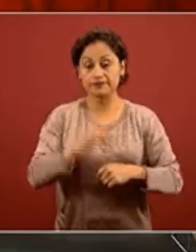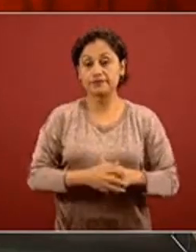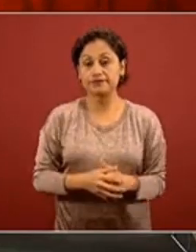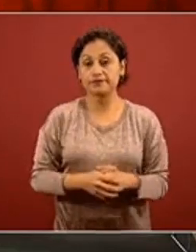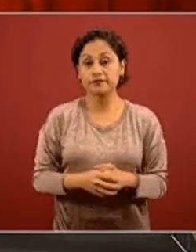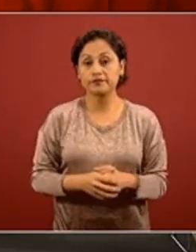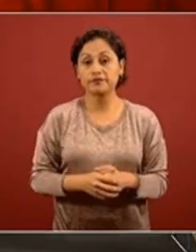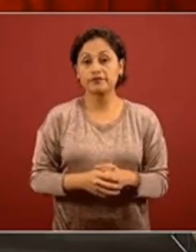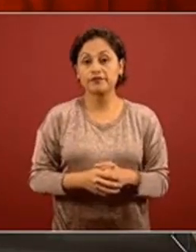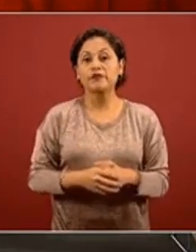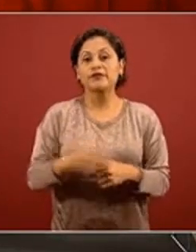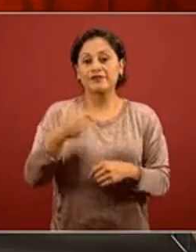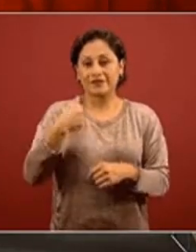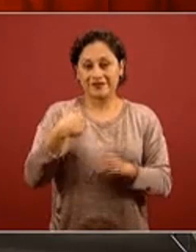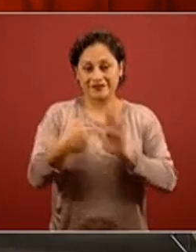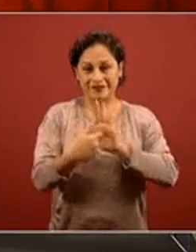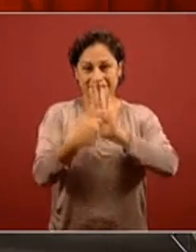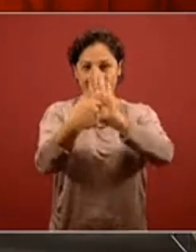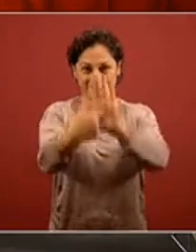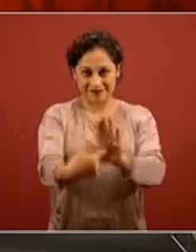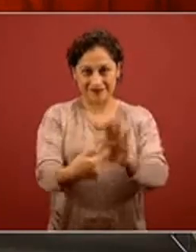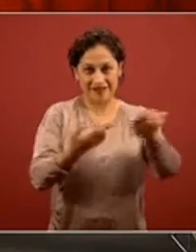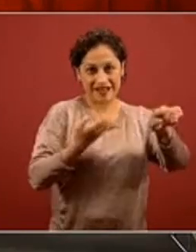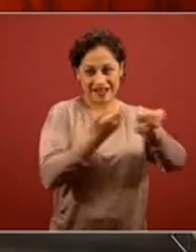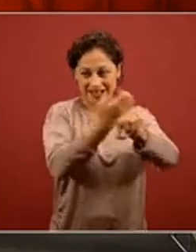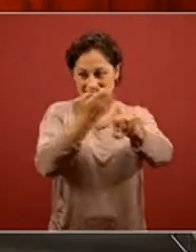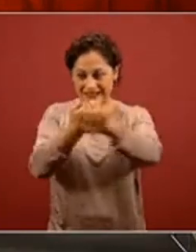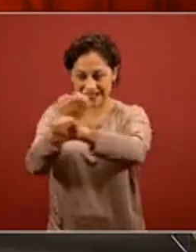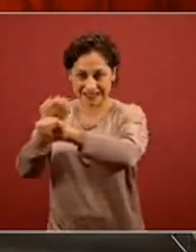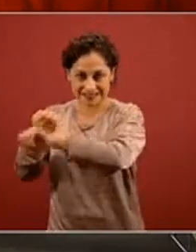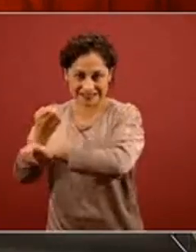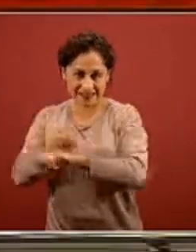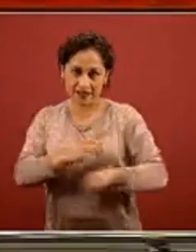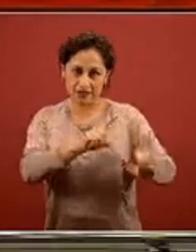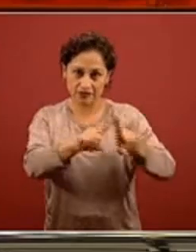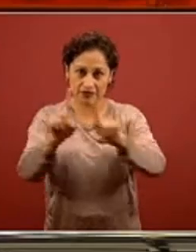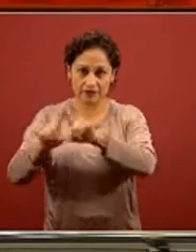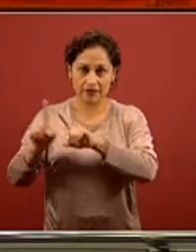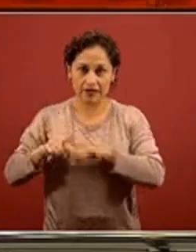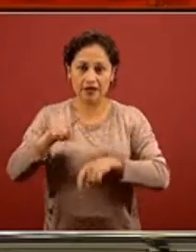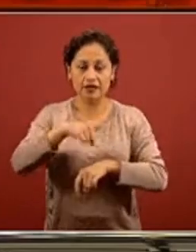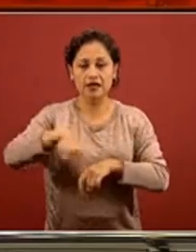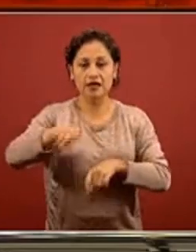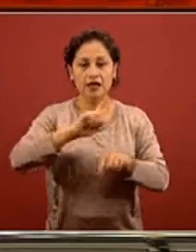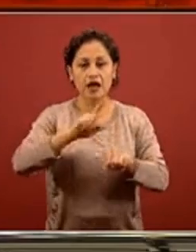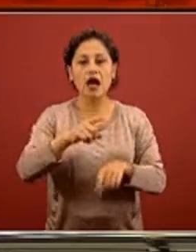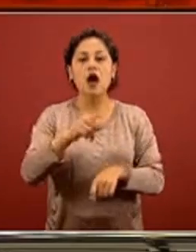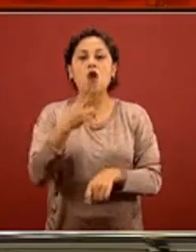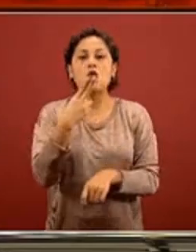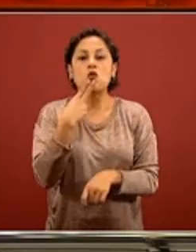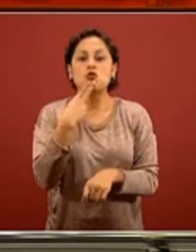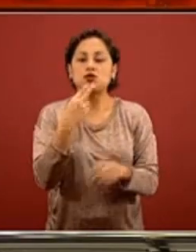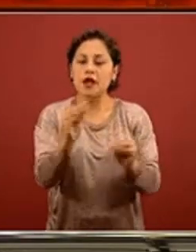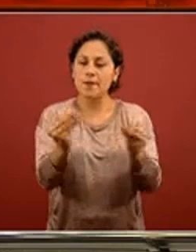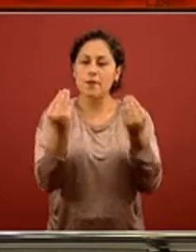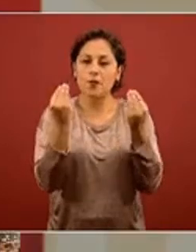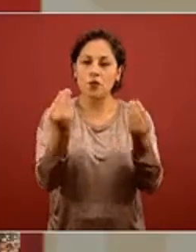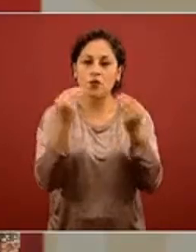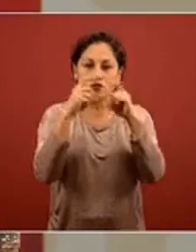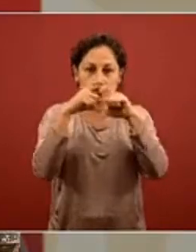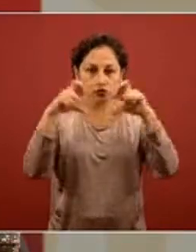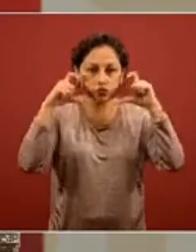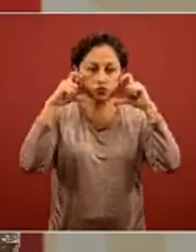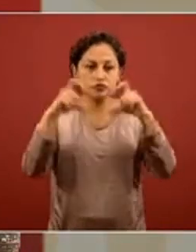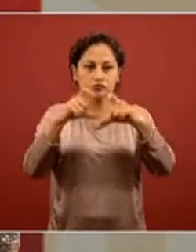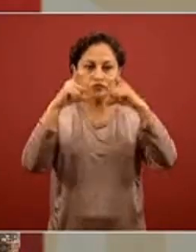situación de algunos municipios en donde le ponen un gran empeño al tema del cubrebocas y otras medidas que son las